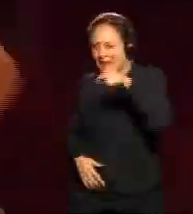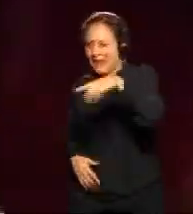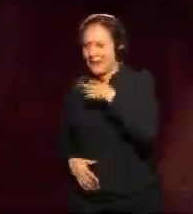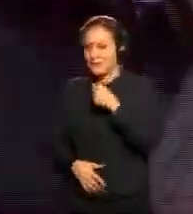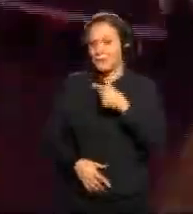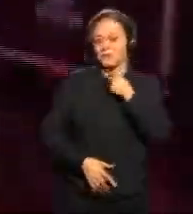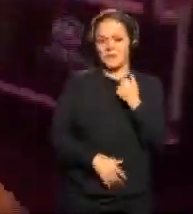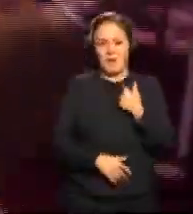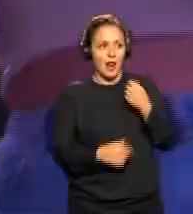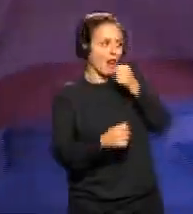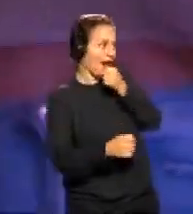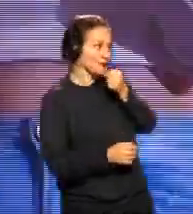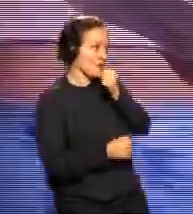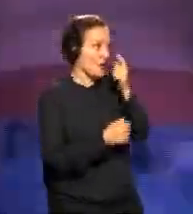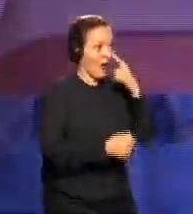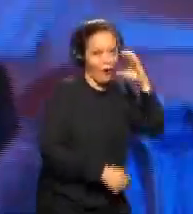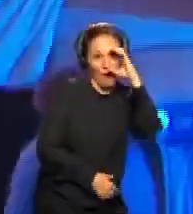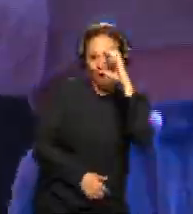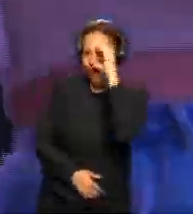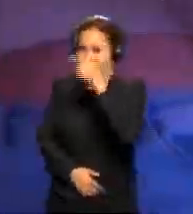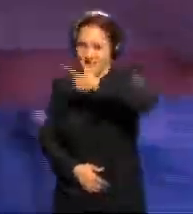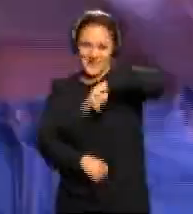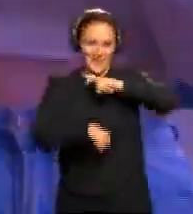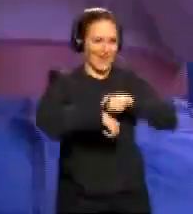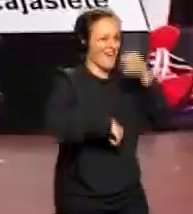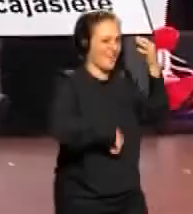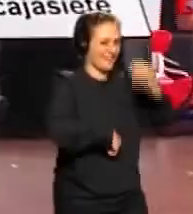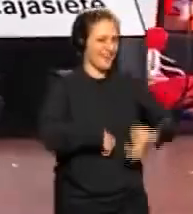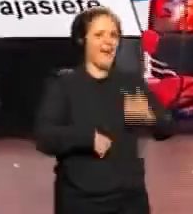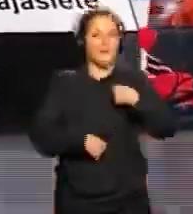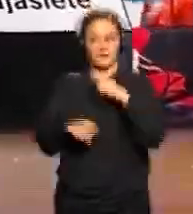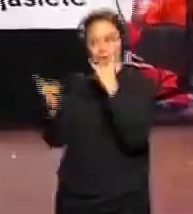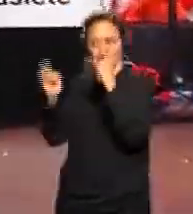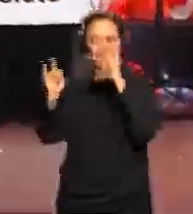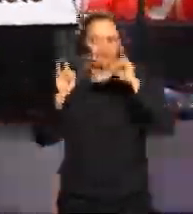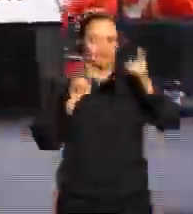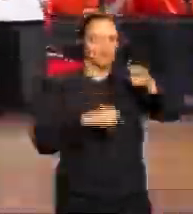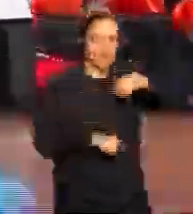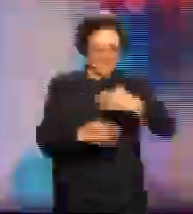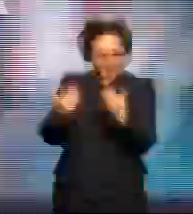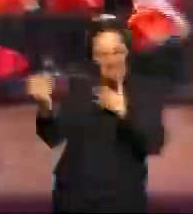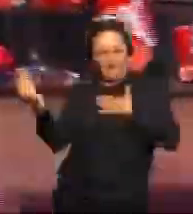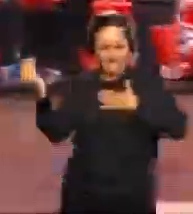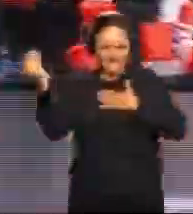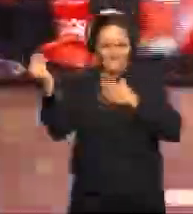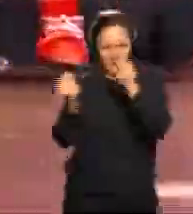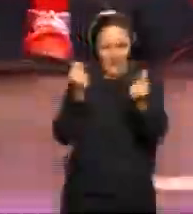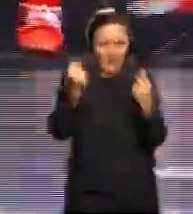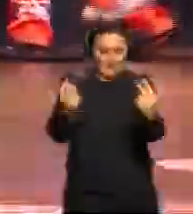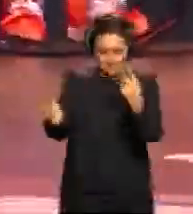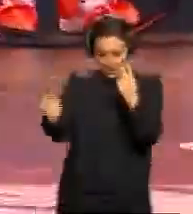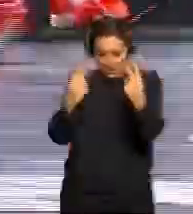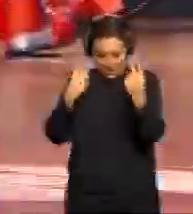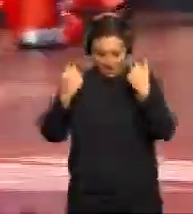sonora, oye, llegó la hora, llegó la hora ya, y vamos a bailar, solo mira mami, para